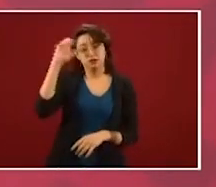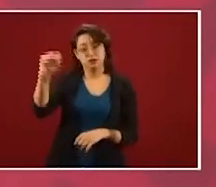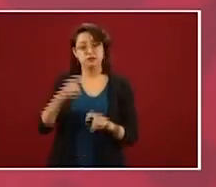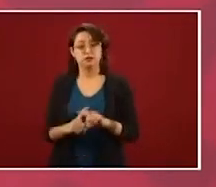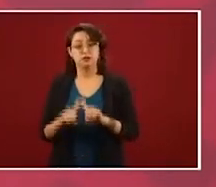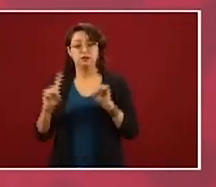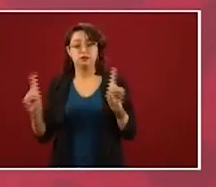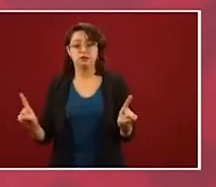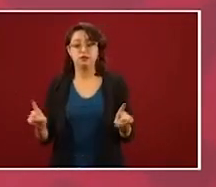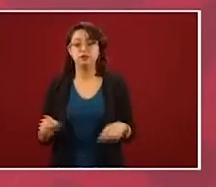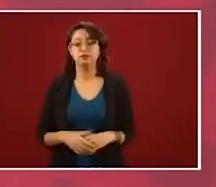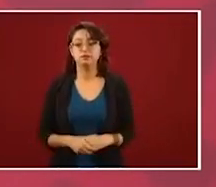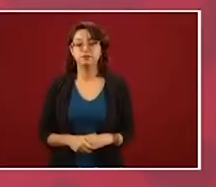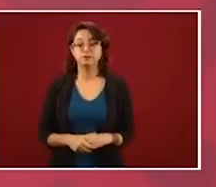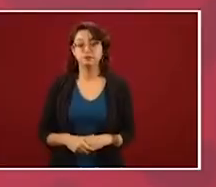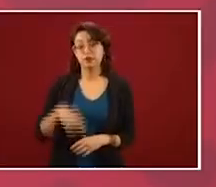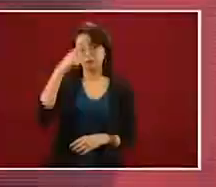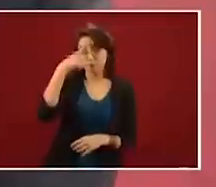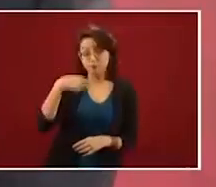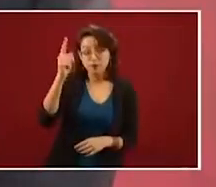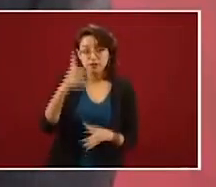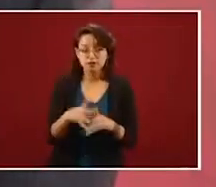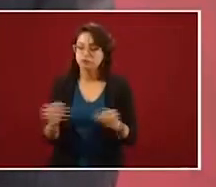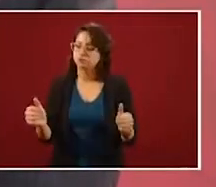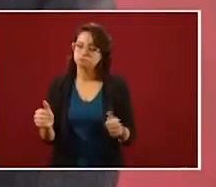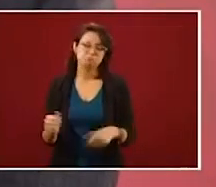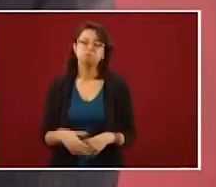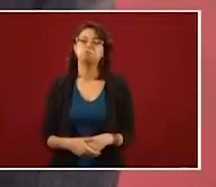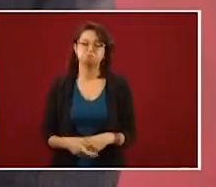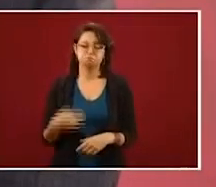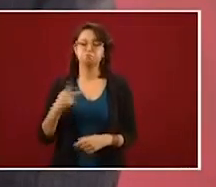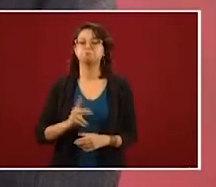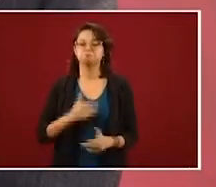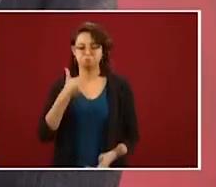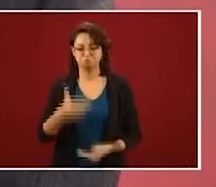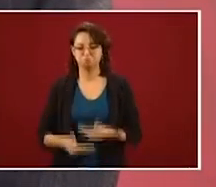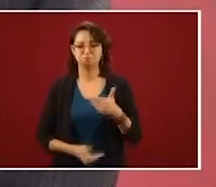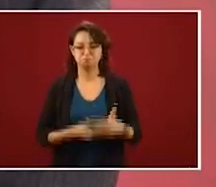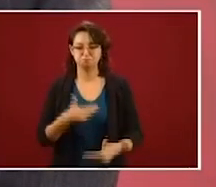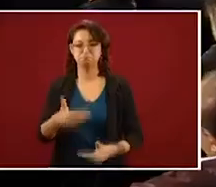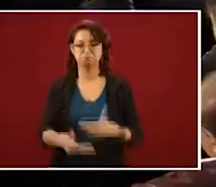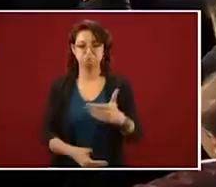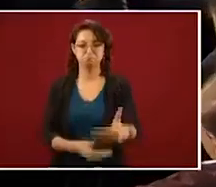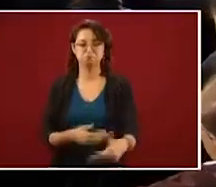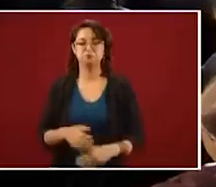no quiere decir que sea fácil, pero vamos a avanzar, vamos a seguir avanzando.